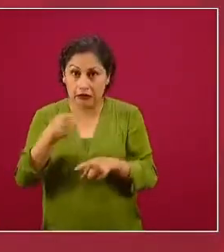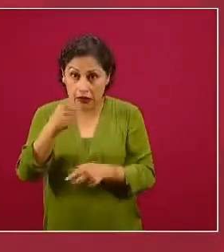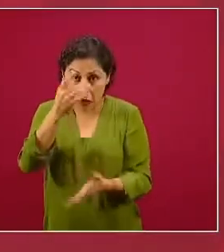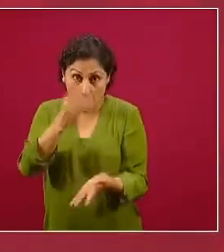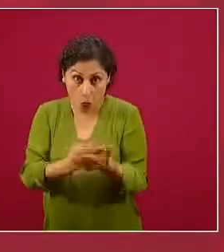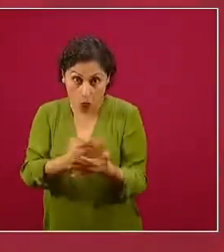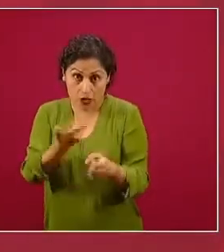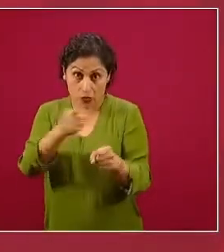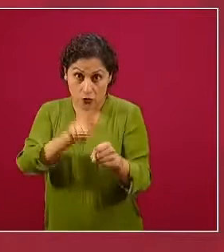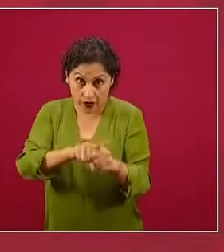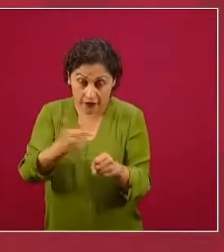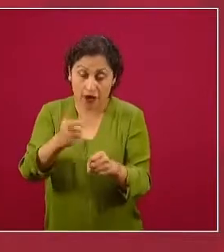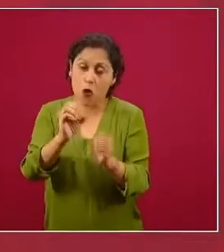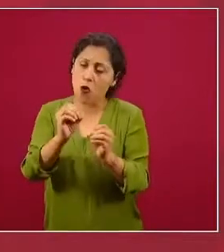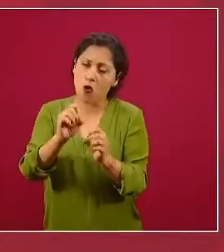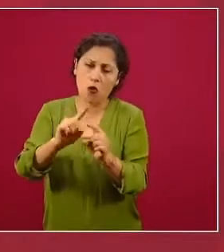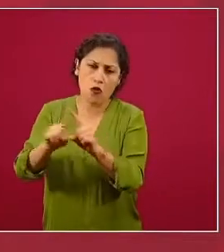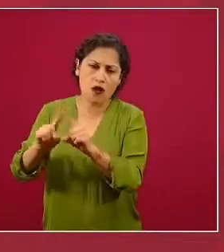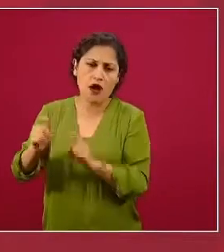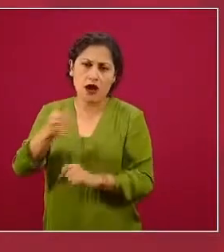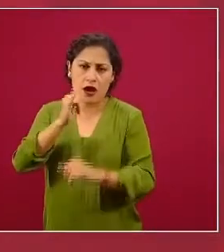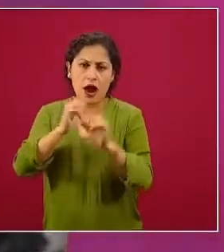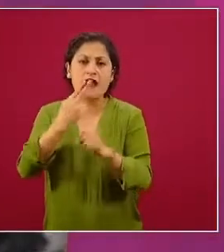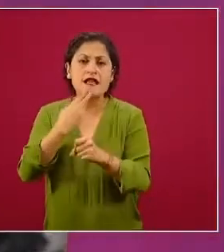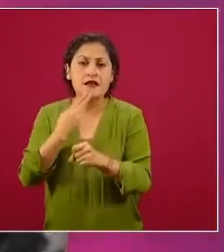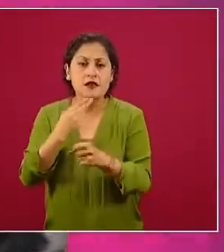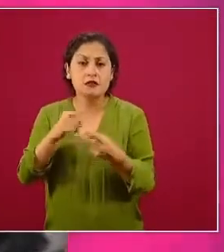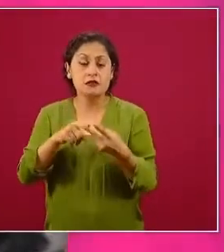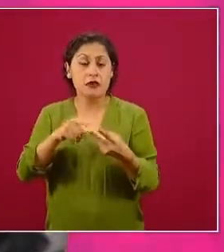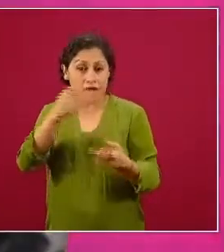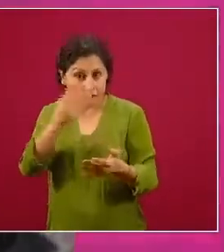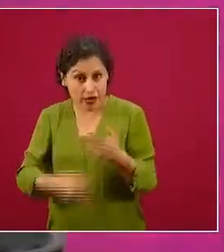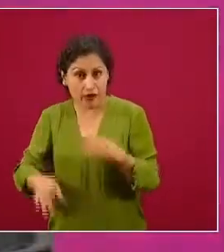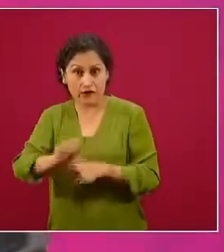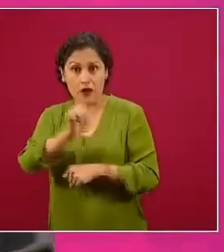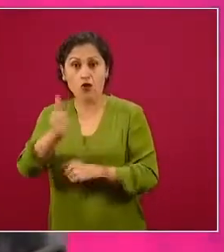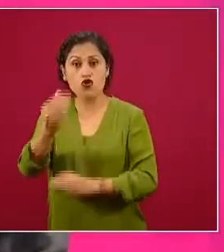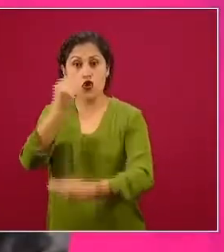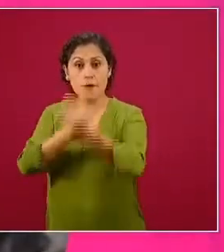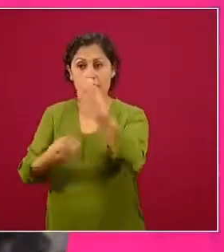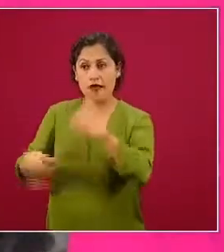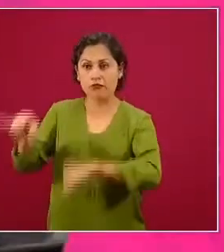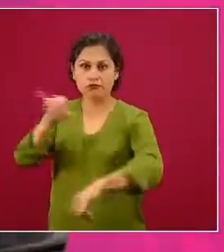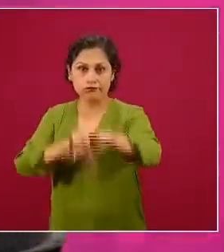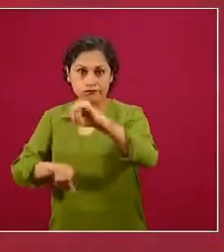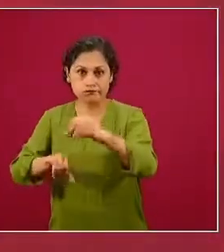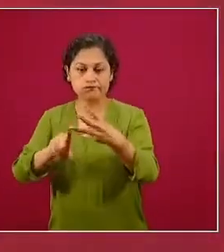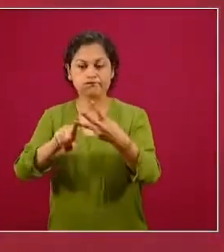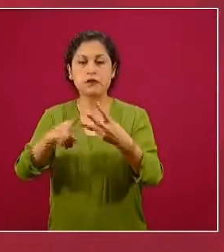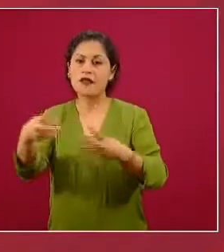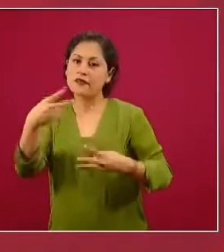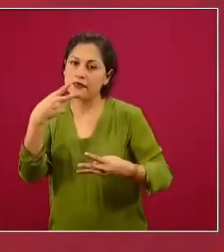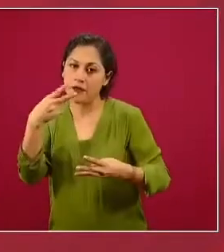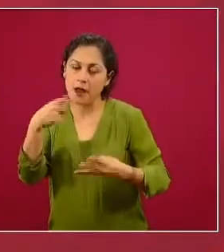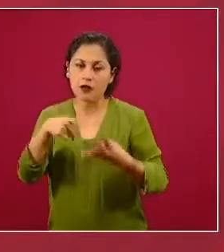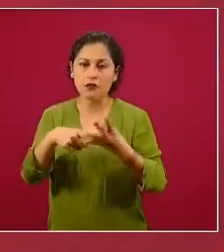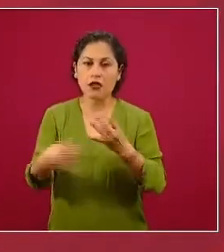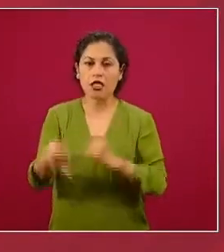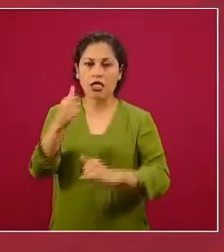no saludable, también de los múltiples elementos ultraprocesados, el tabaco, el consumo excesivo de